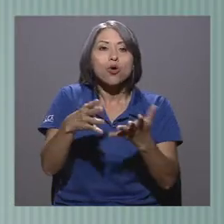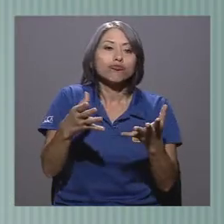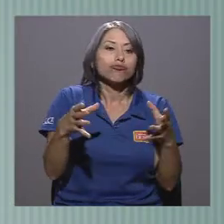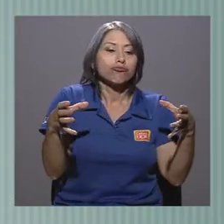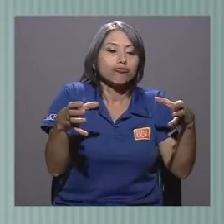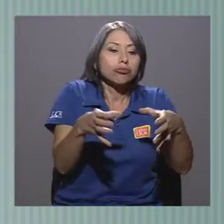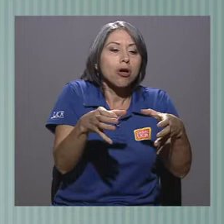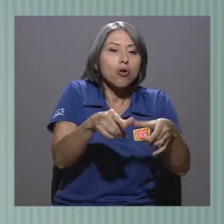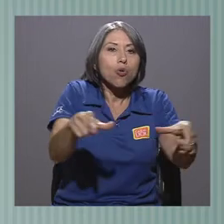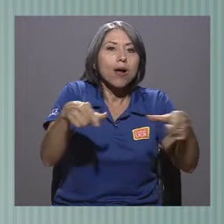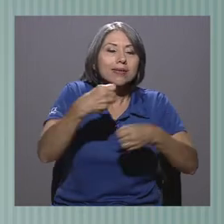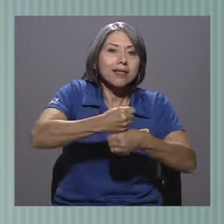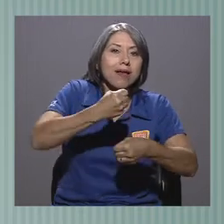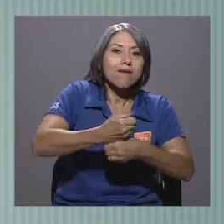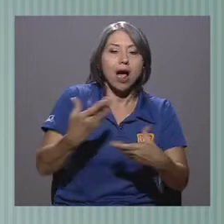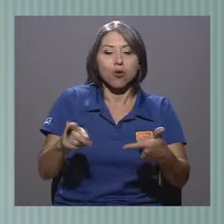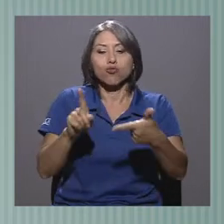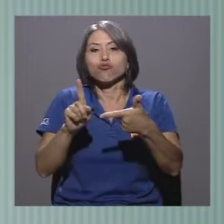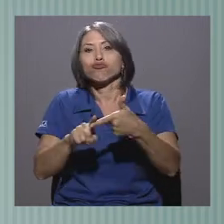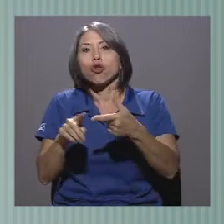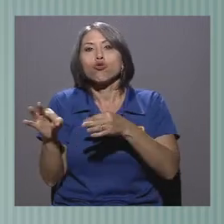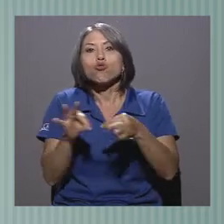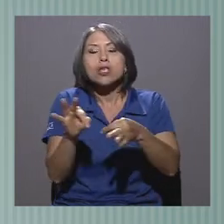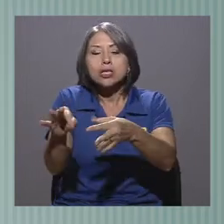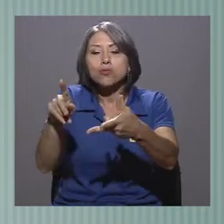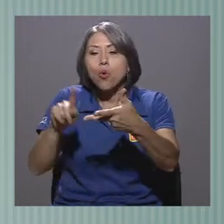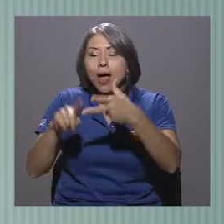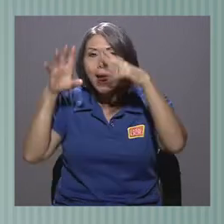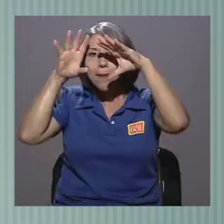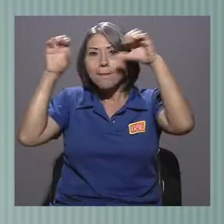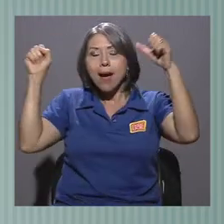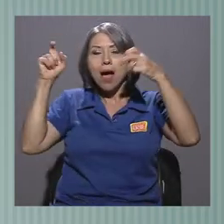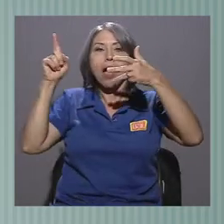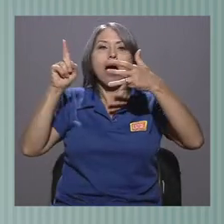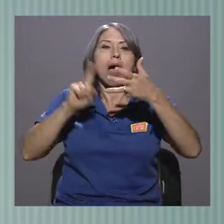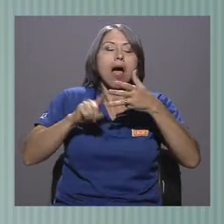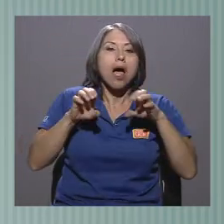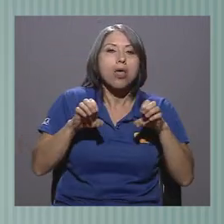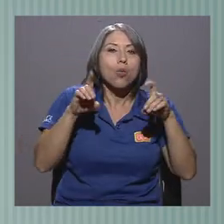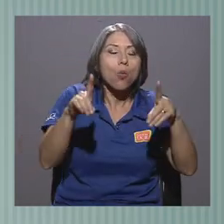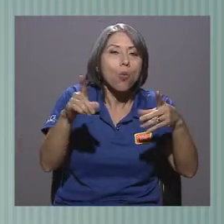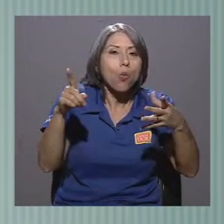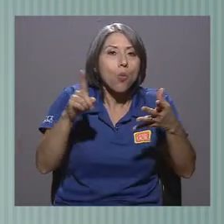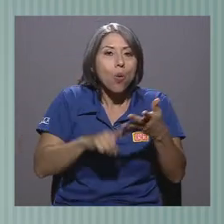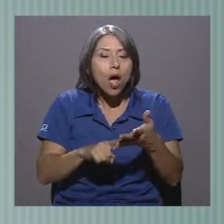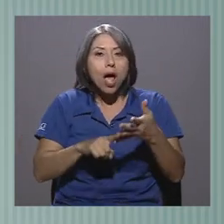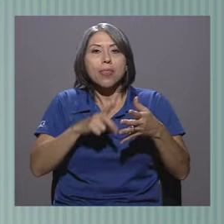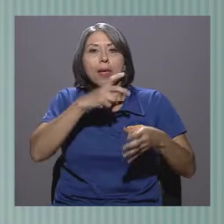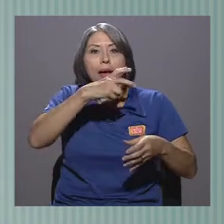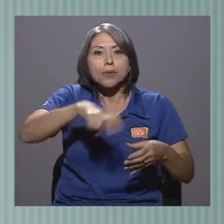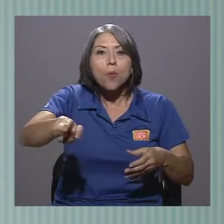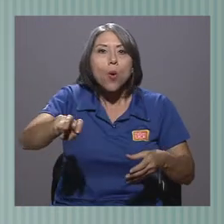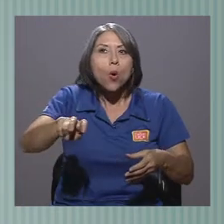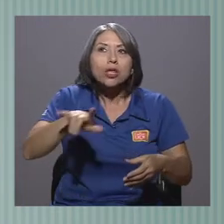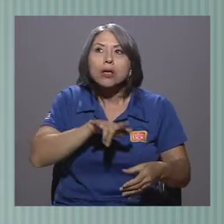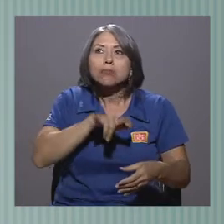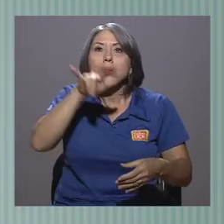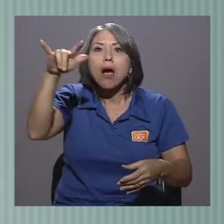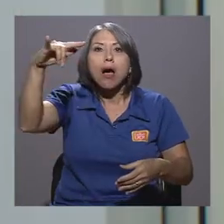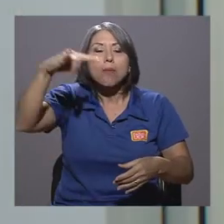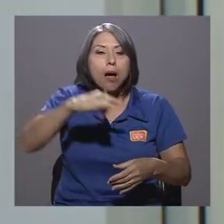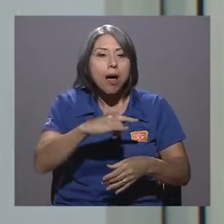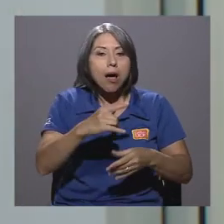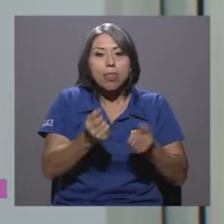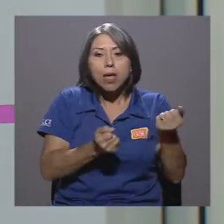centros de trabajo, el sector turismo, embajadas, cancillería, educación, transporte aéreo,